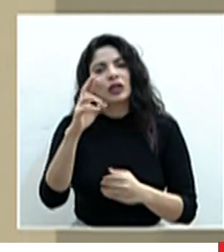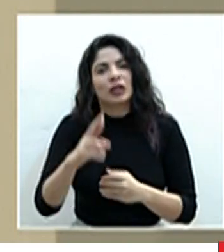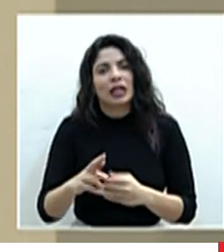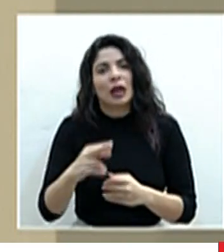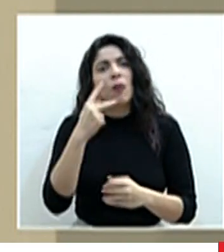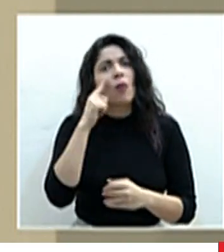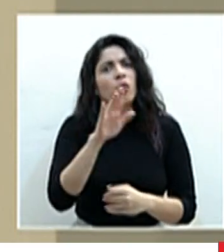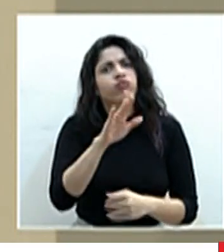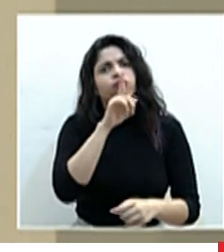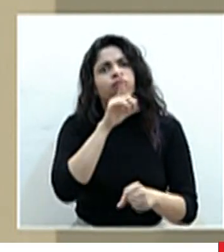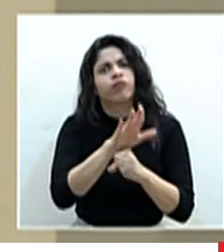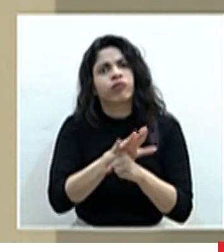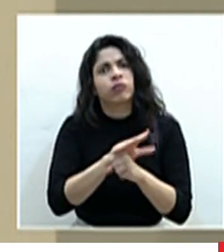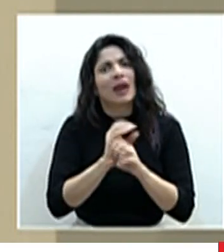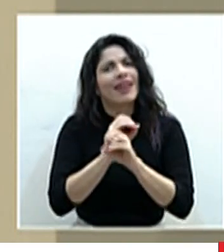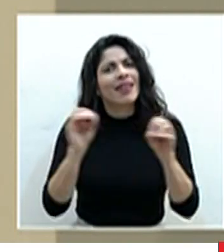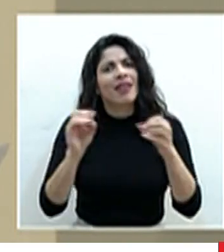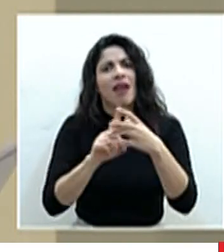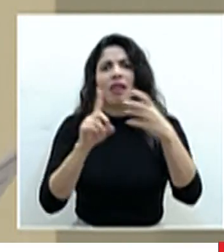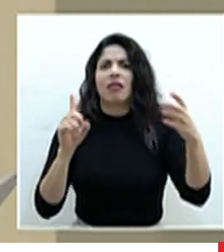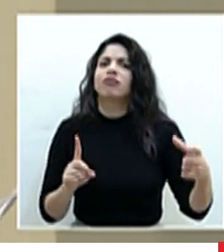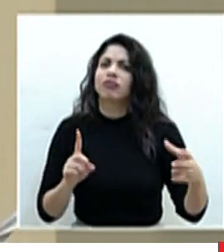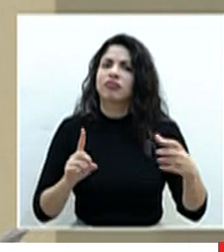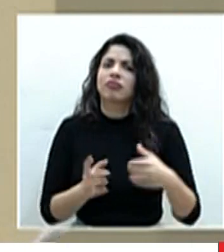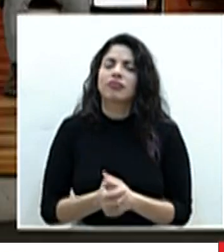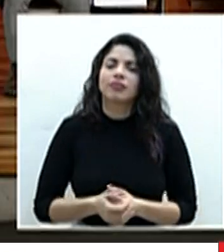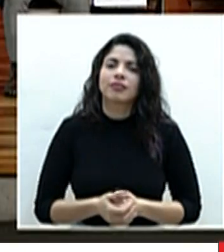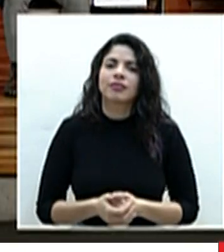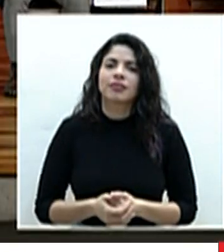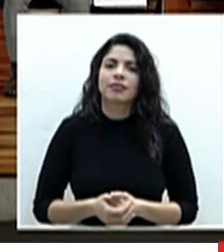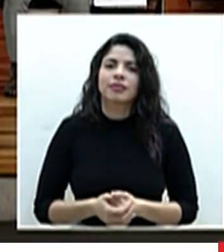su compromiso y no dejar a nadie atrás.